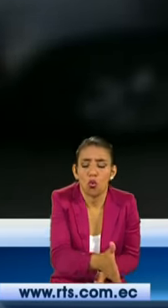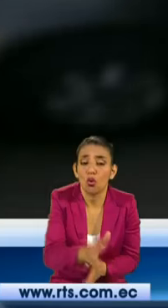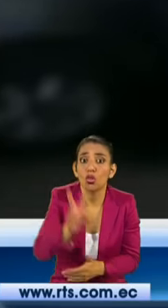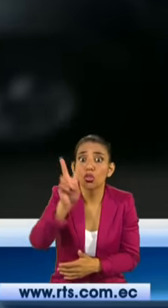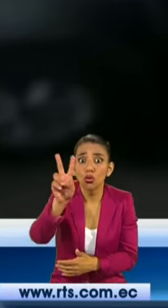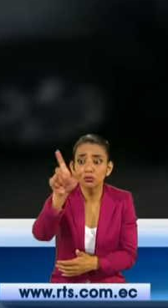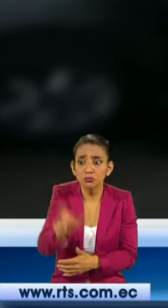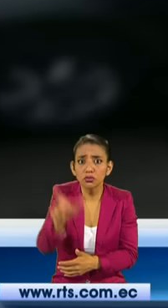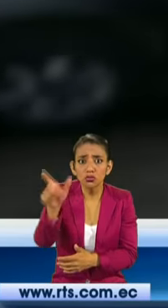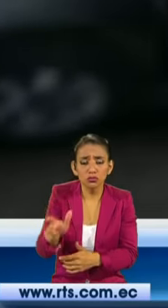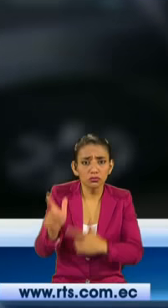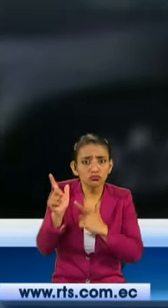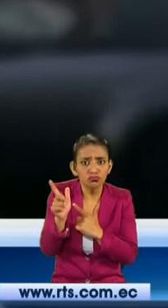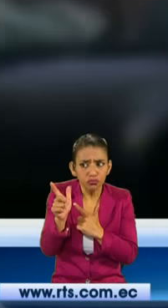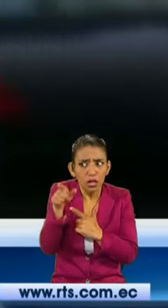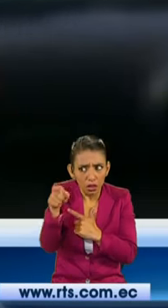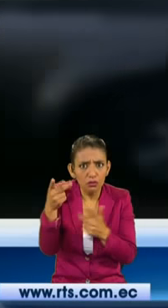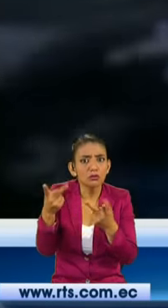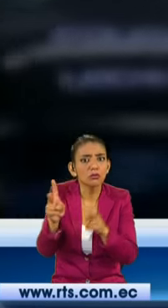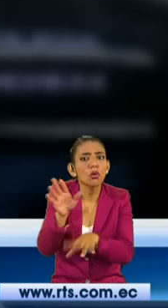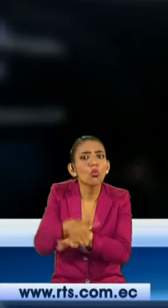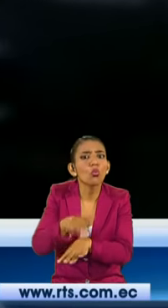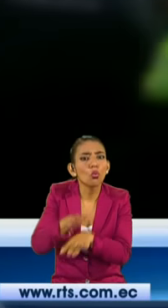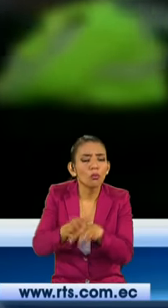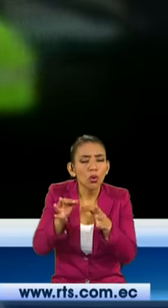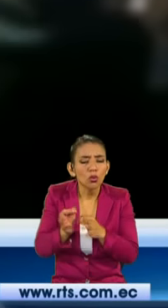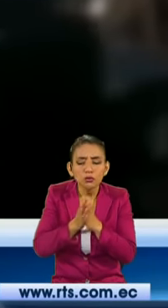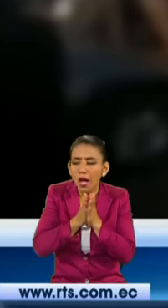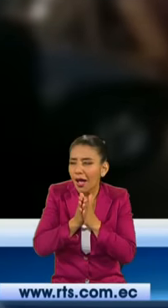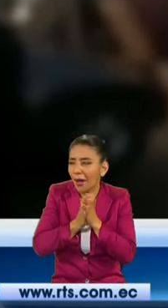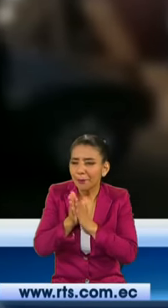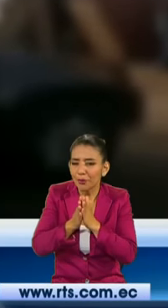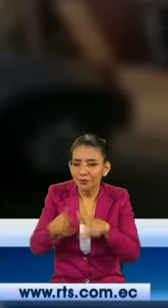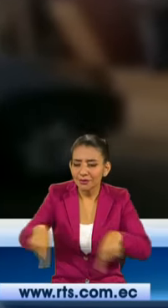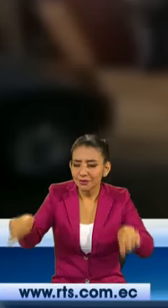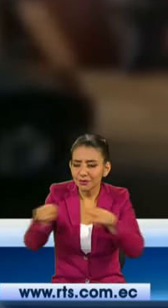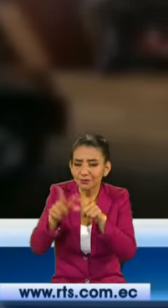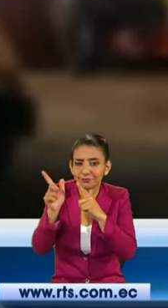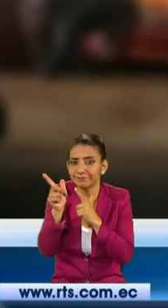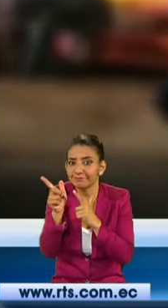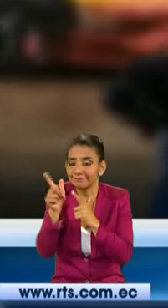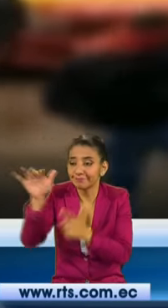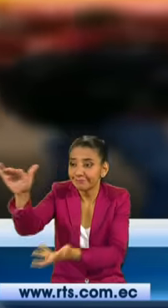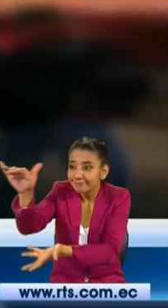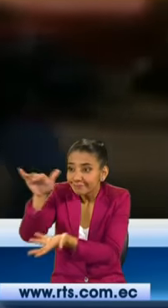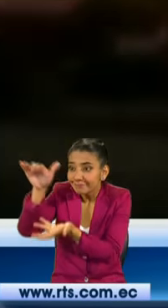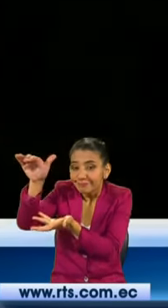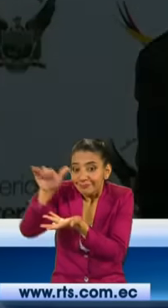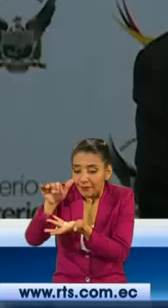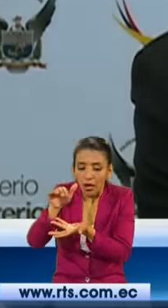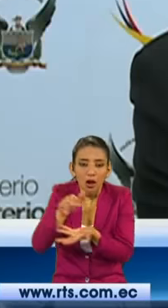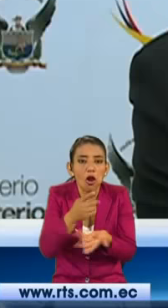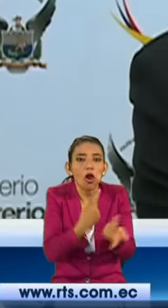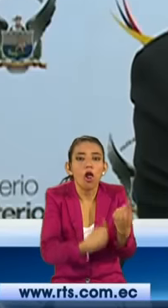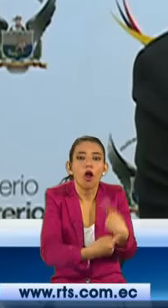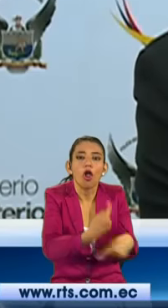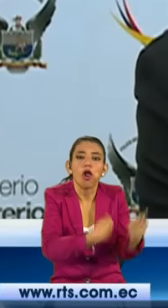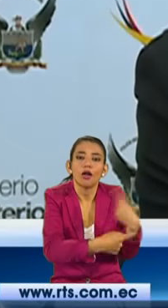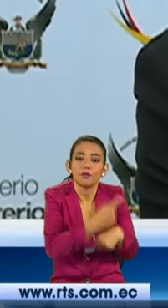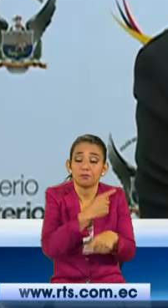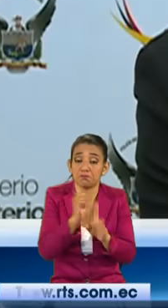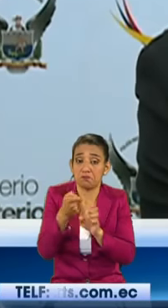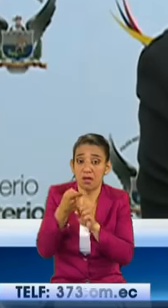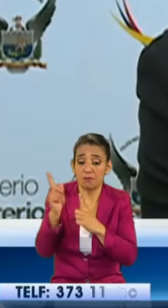del ejército en servicio activo, que aprovechaban un recinto militar para desviar combustible de uso oficial. Que la gasolina era